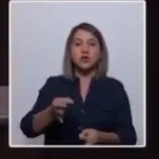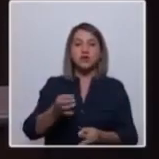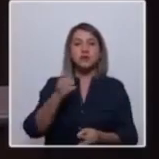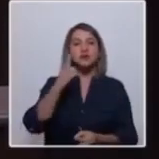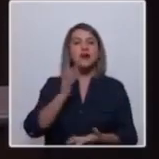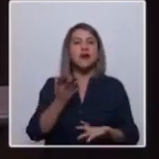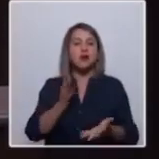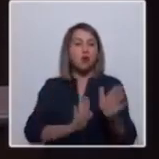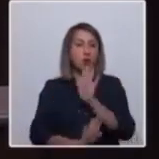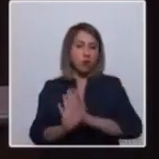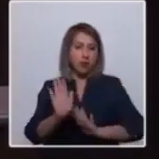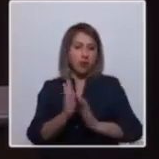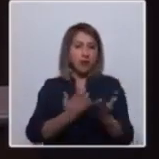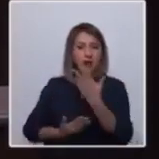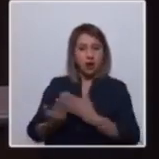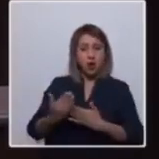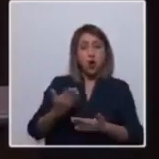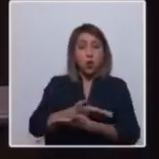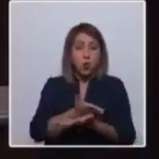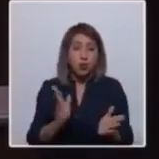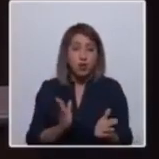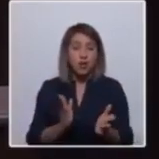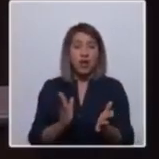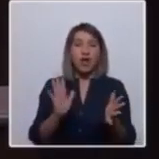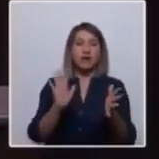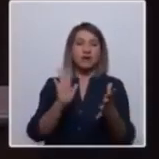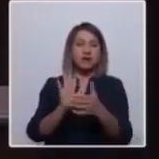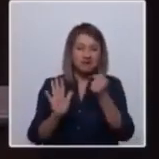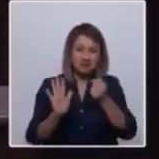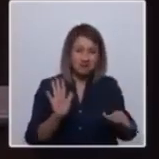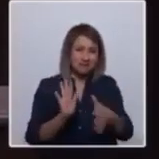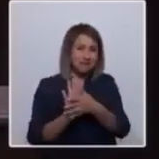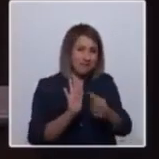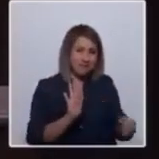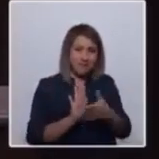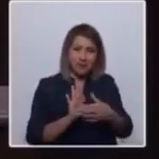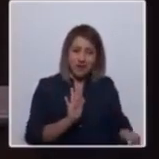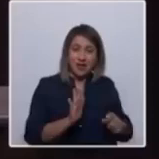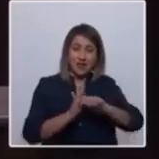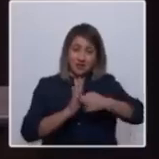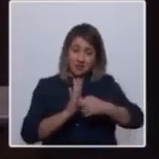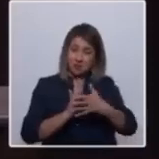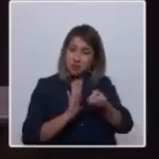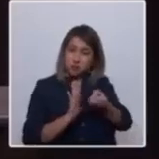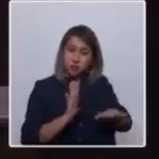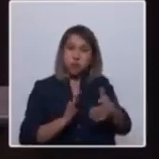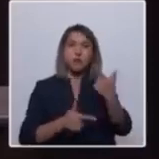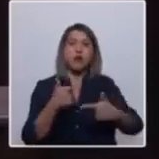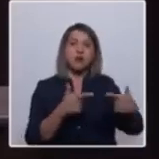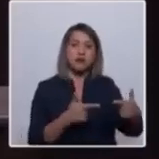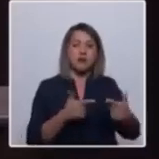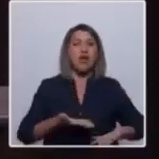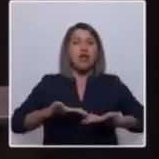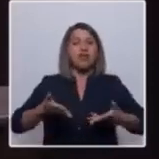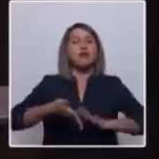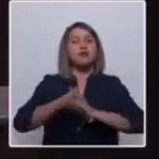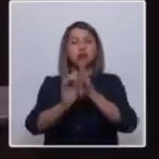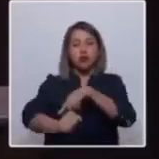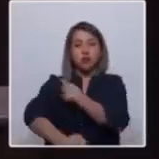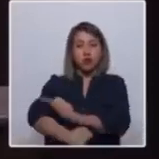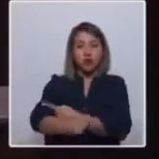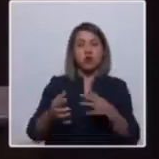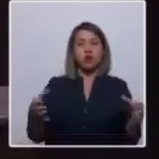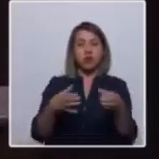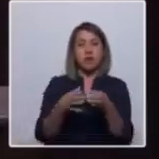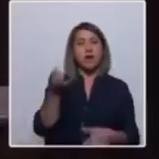protegerlos. Pero ustedes han suprimido todos esos frenos y contrapesos a la política para darle todo el poder a una Cámara